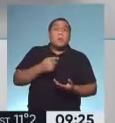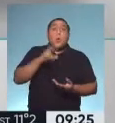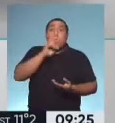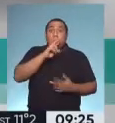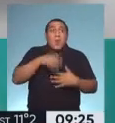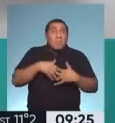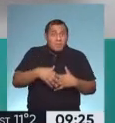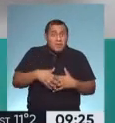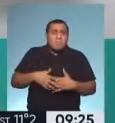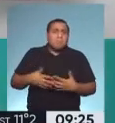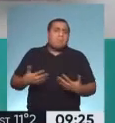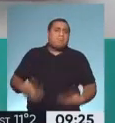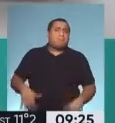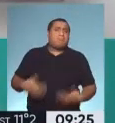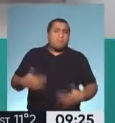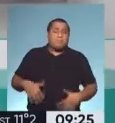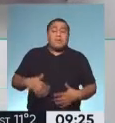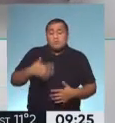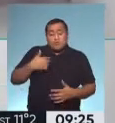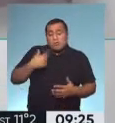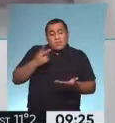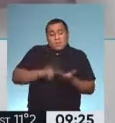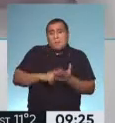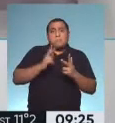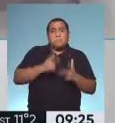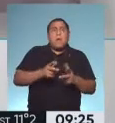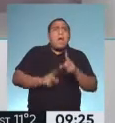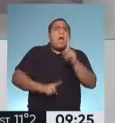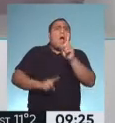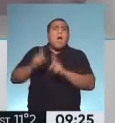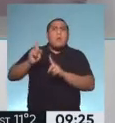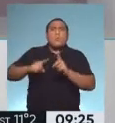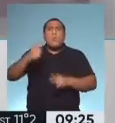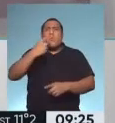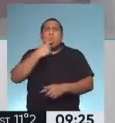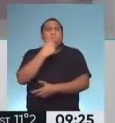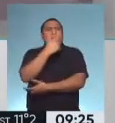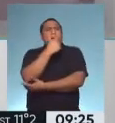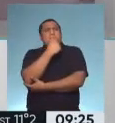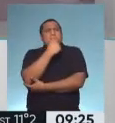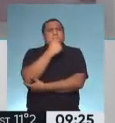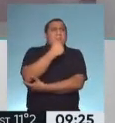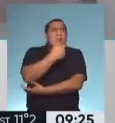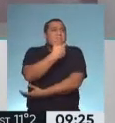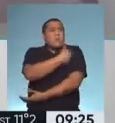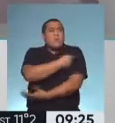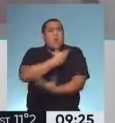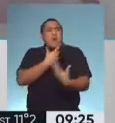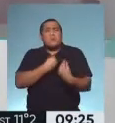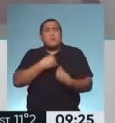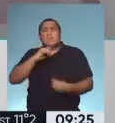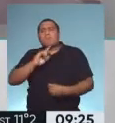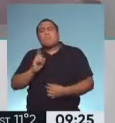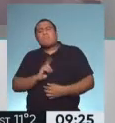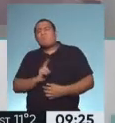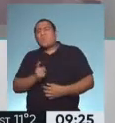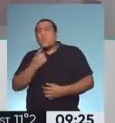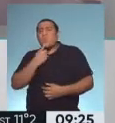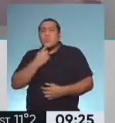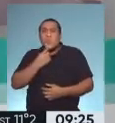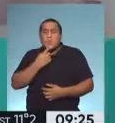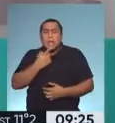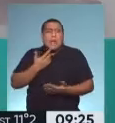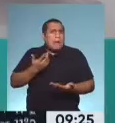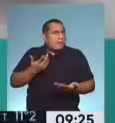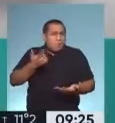embarazadas lamentablemente lo vuelvo a repetir se han generado a veces dudas respecto al impacto de la vacuna que en este caso es quedar una vez más